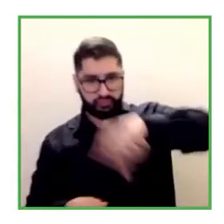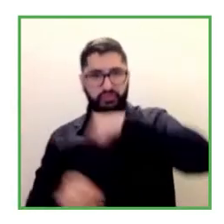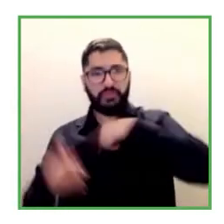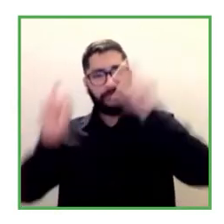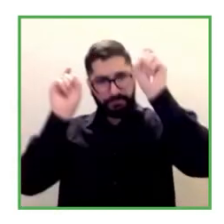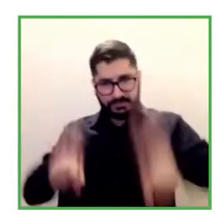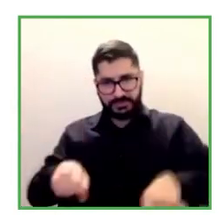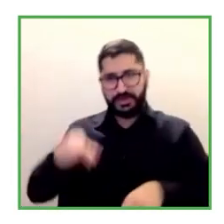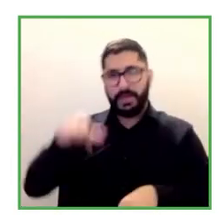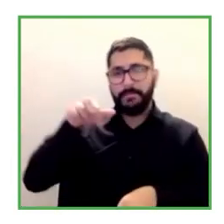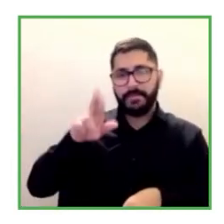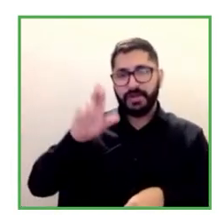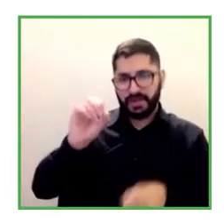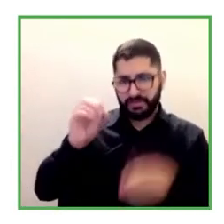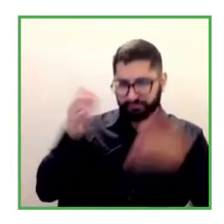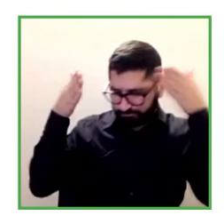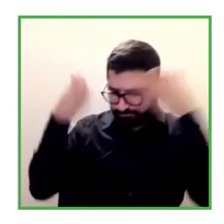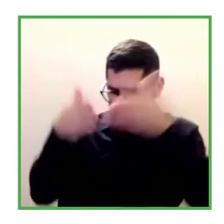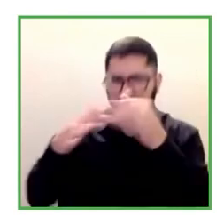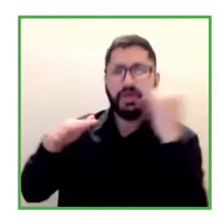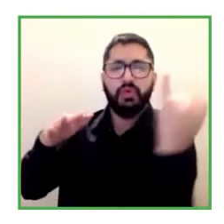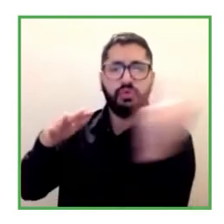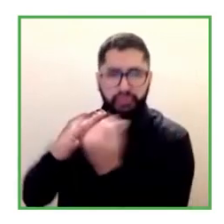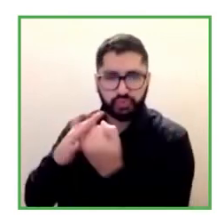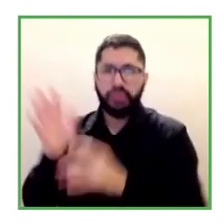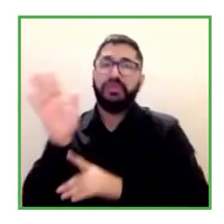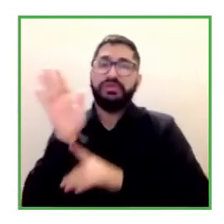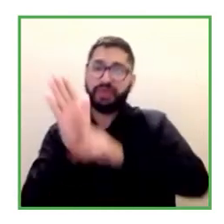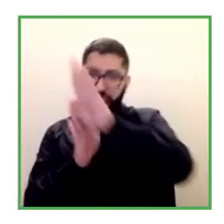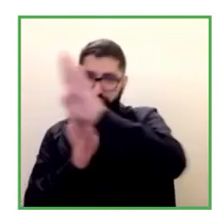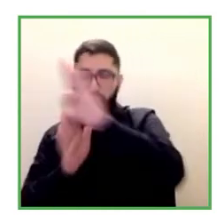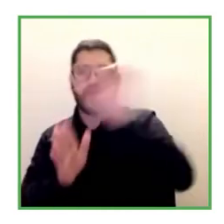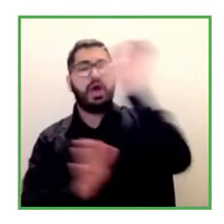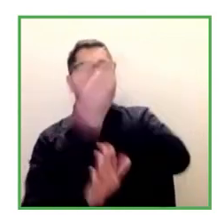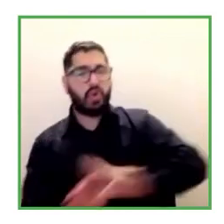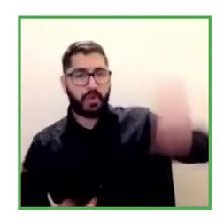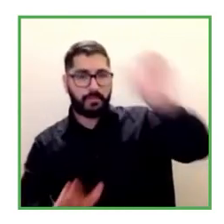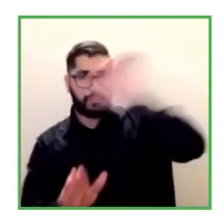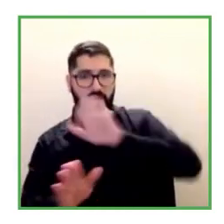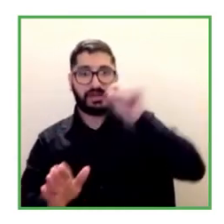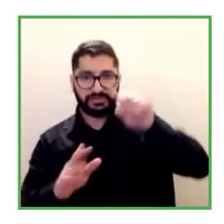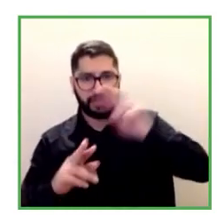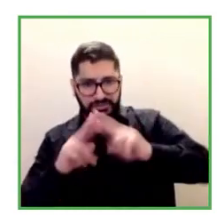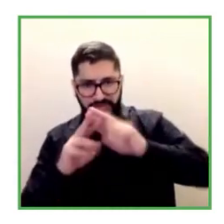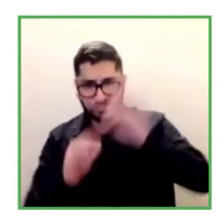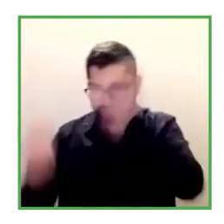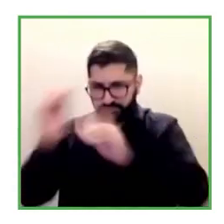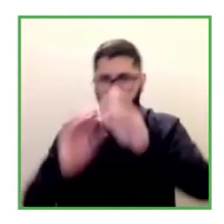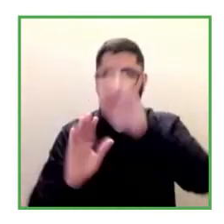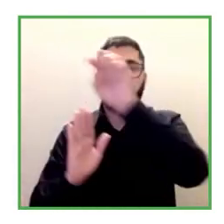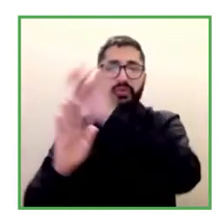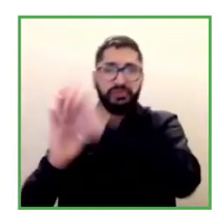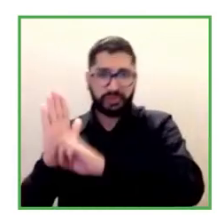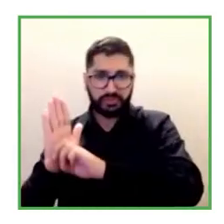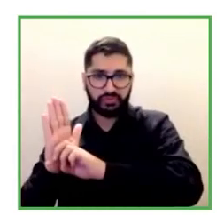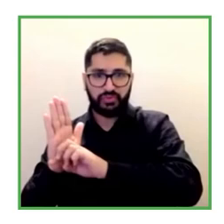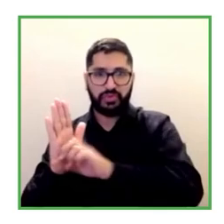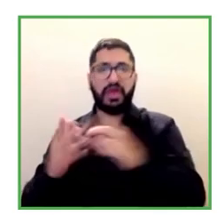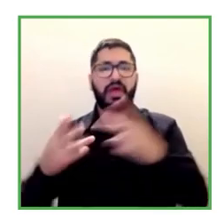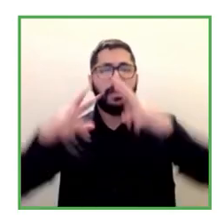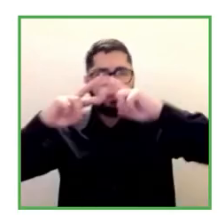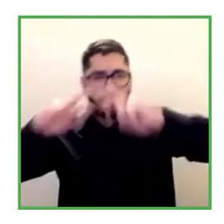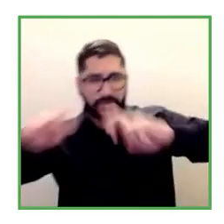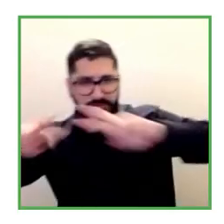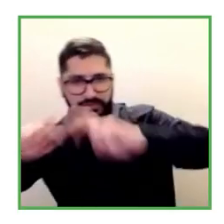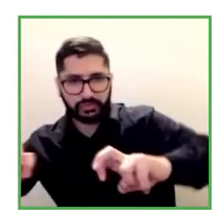europeo llevamos a cabo un proyecto de investigación sobre gestión de la diversidad e identificábamos que las personas